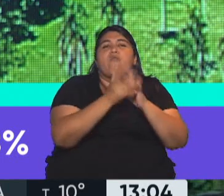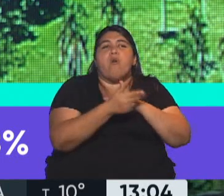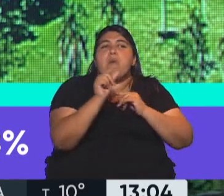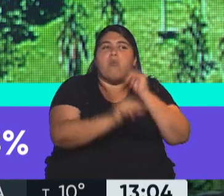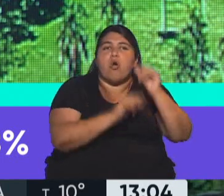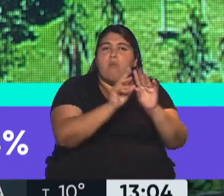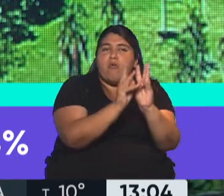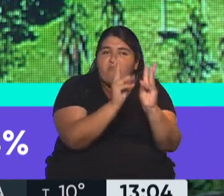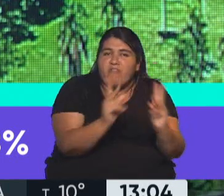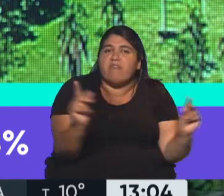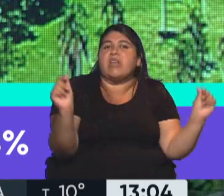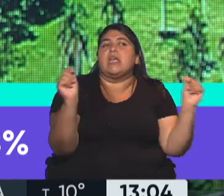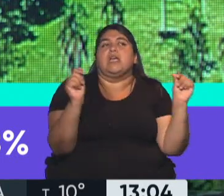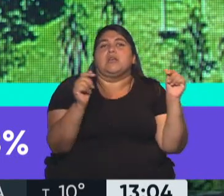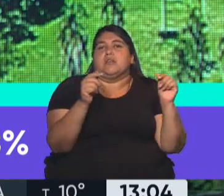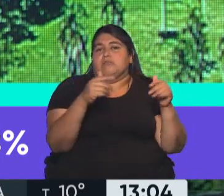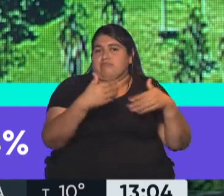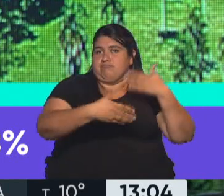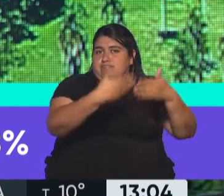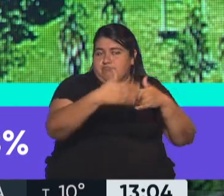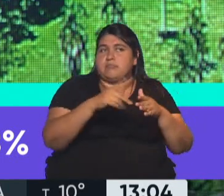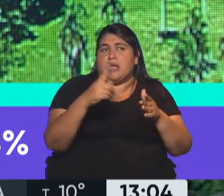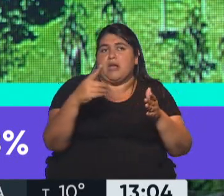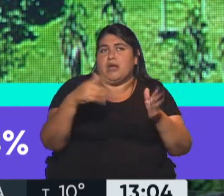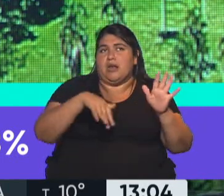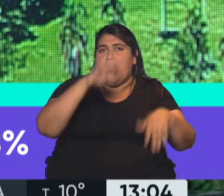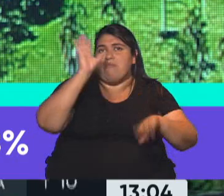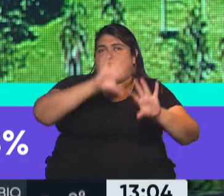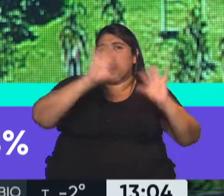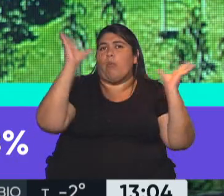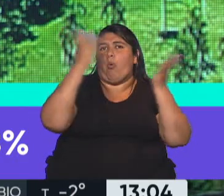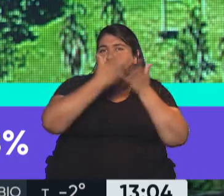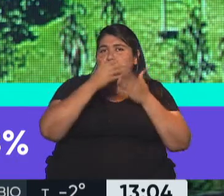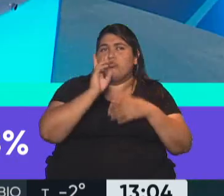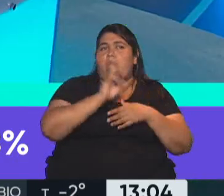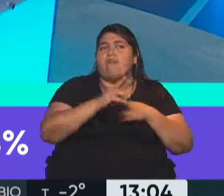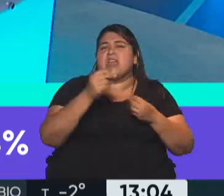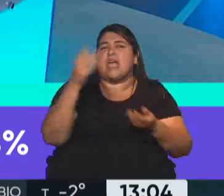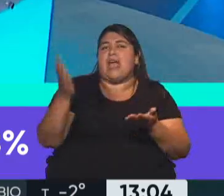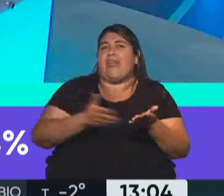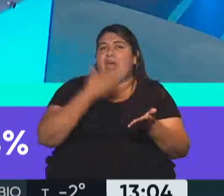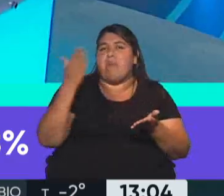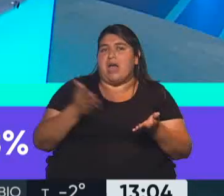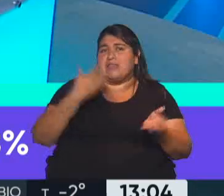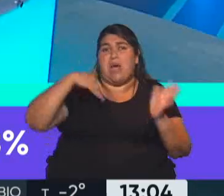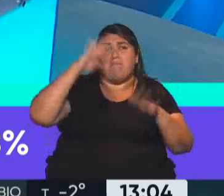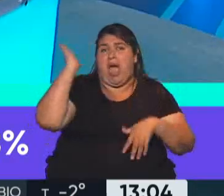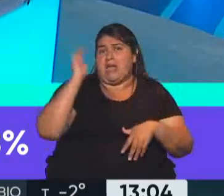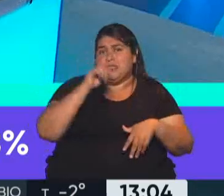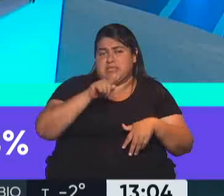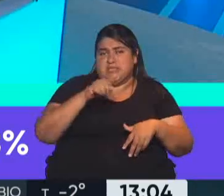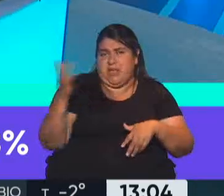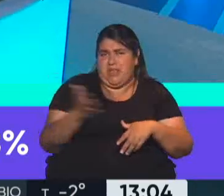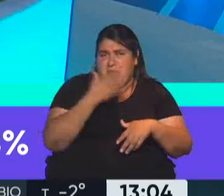obviamente hay mucho temor y está sucediendo en muchas partes del mundo donde la demanda está muy retraída, no hay consumo, a pesar de